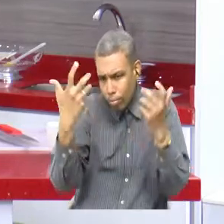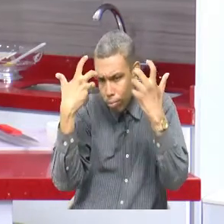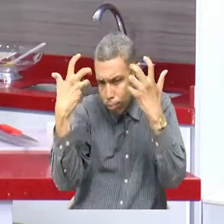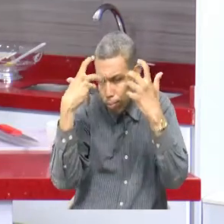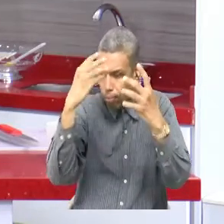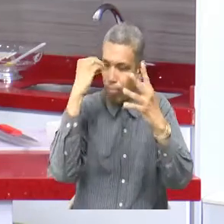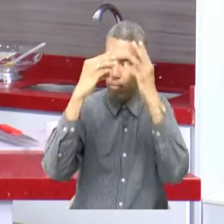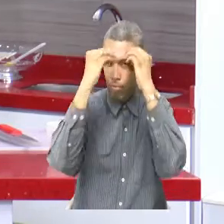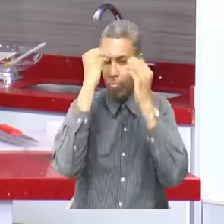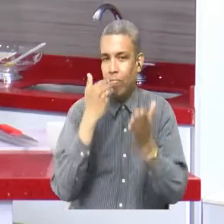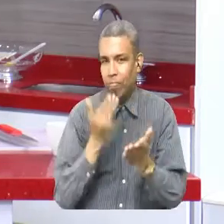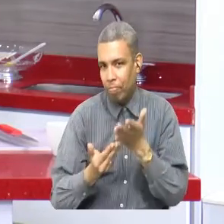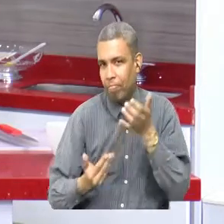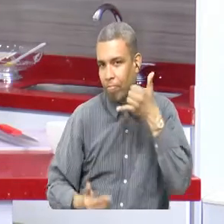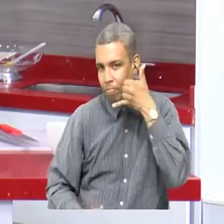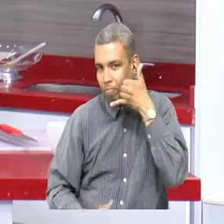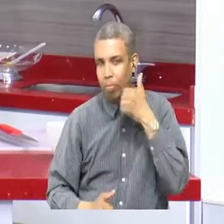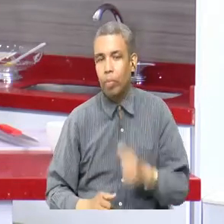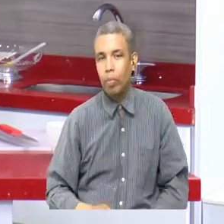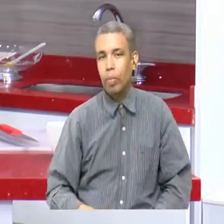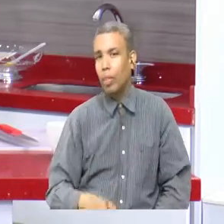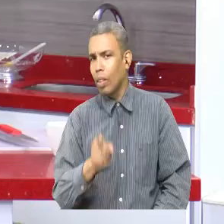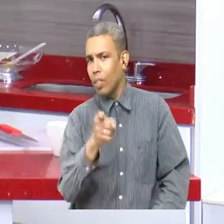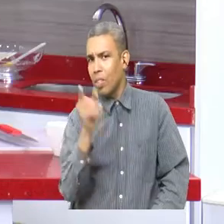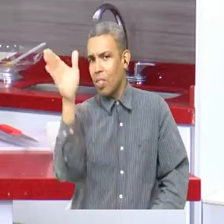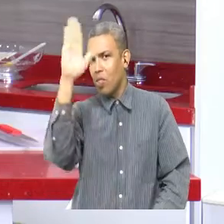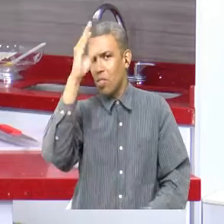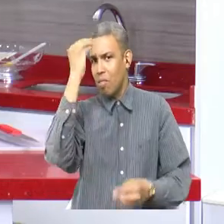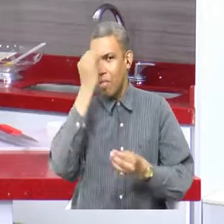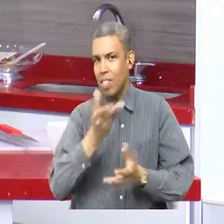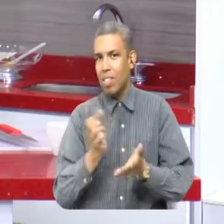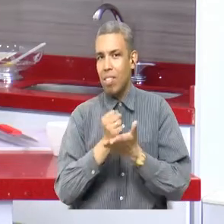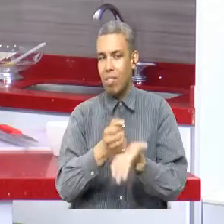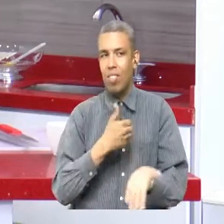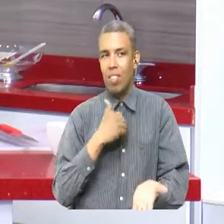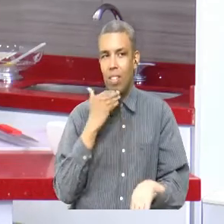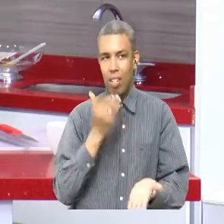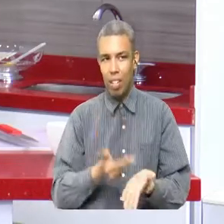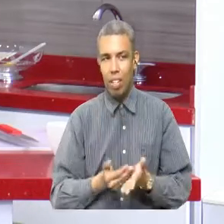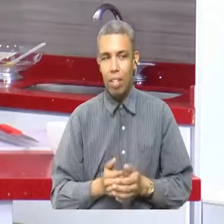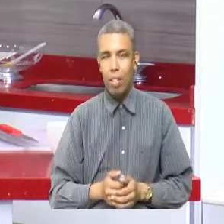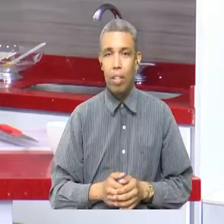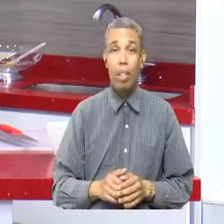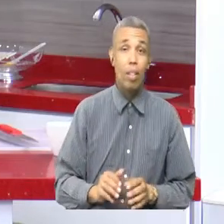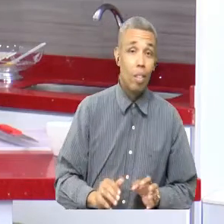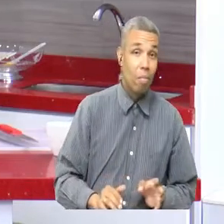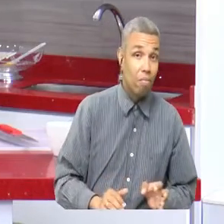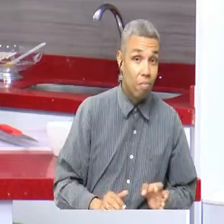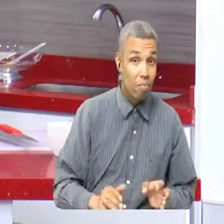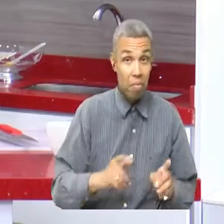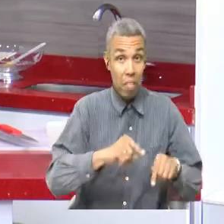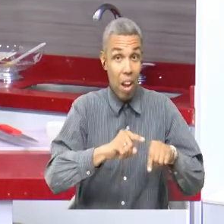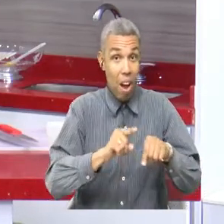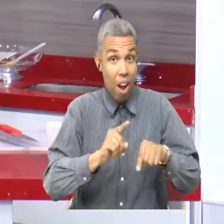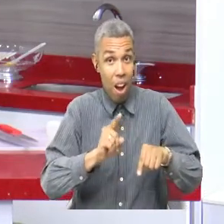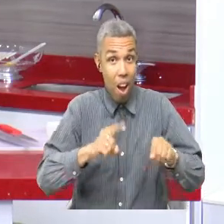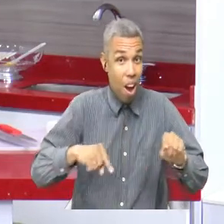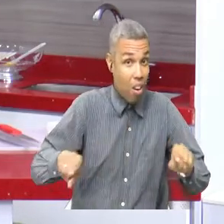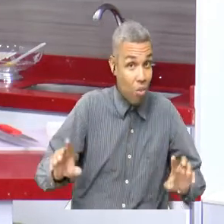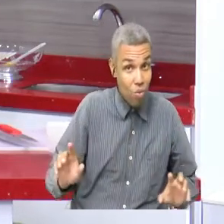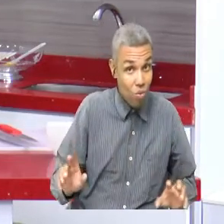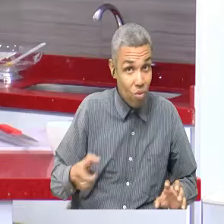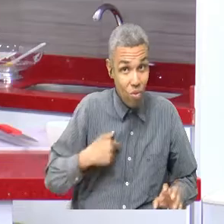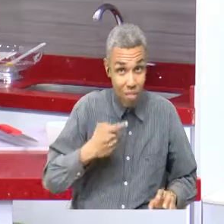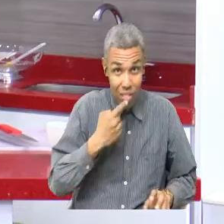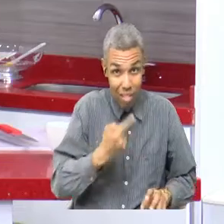nosotros. Ah, bueno, es la idea, es la idea. De pronto hay un dicho que dice que cualquiera puede cocinar, pero no cualquiera es un buen